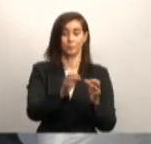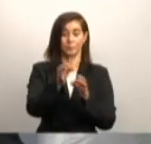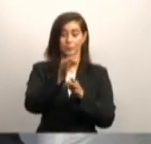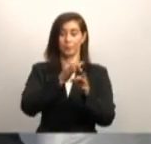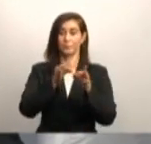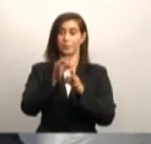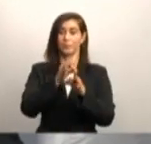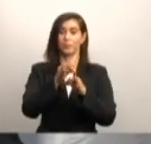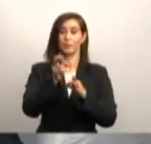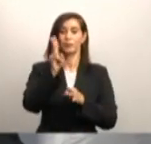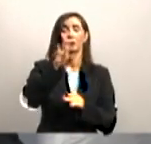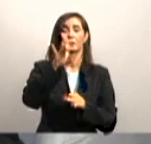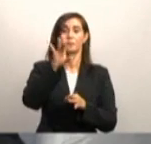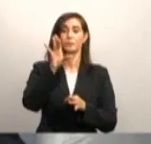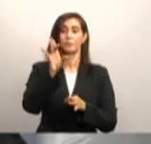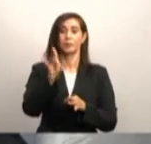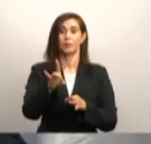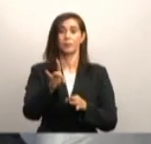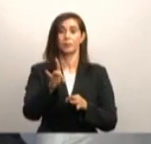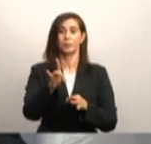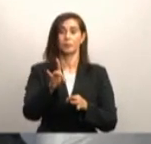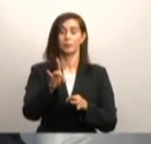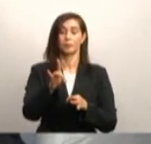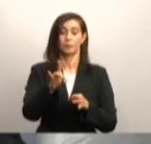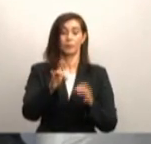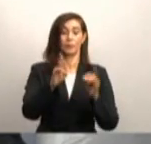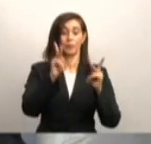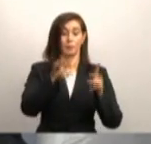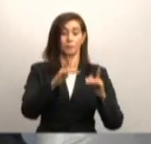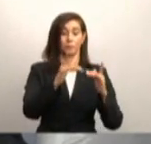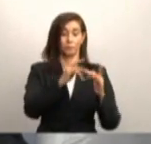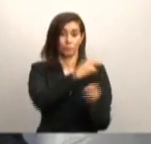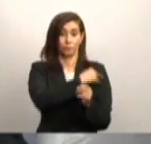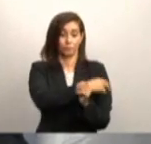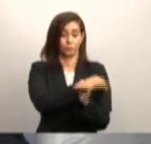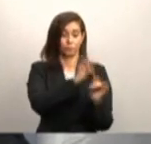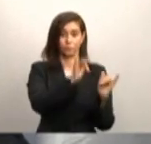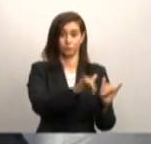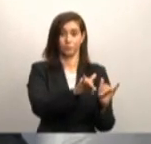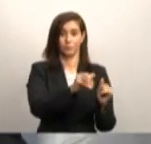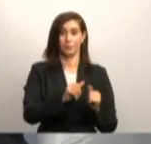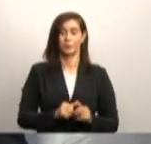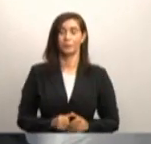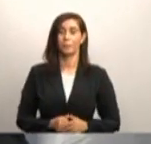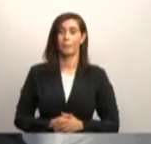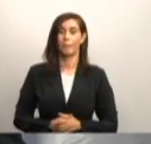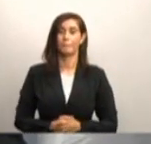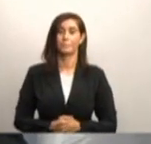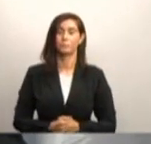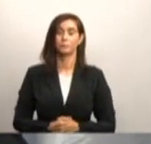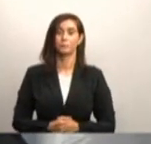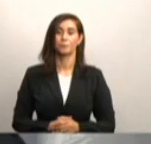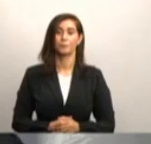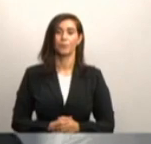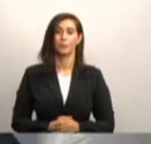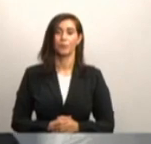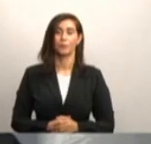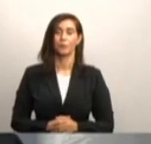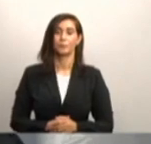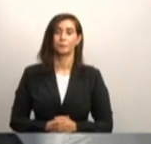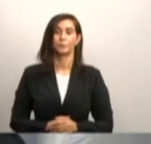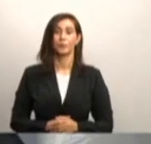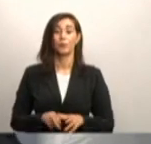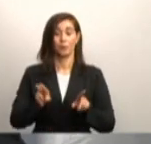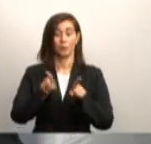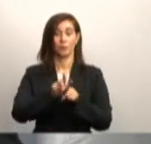Duarte, 28 hospitalizaciones. De manera que ya la clínica siglo